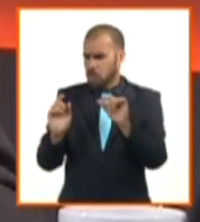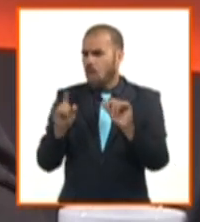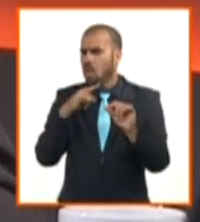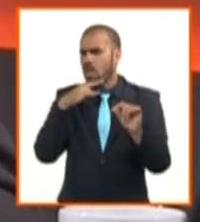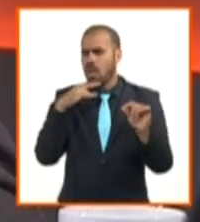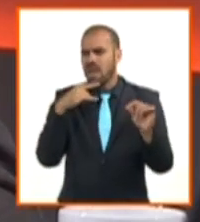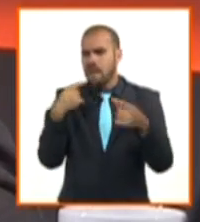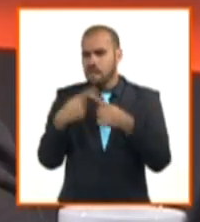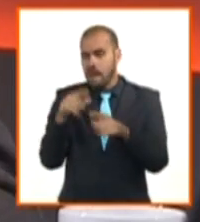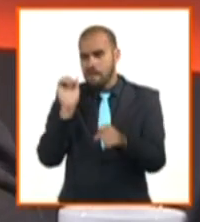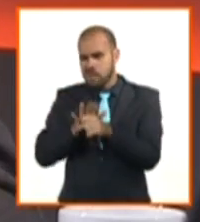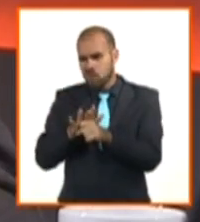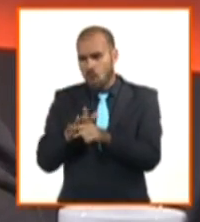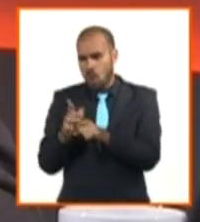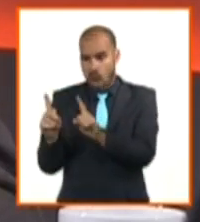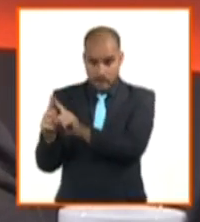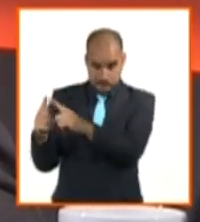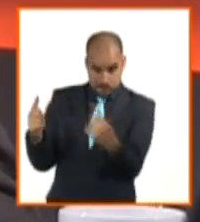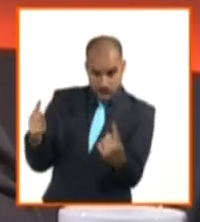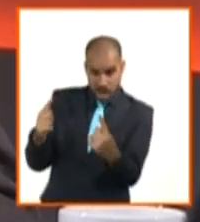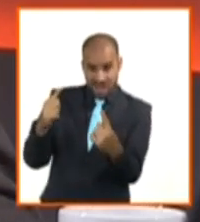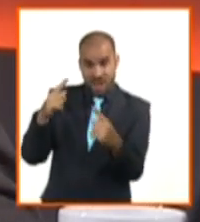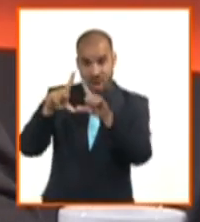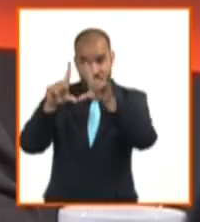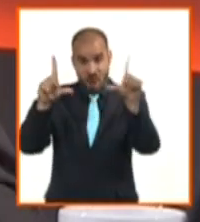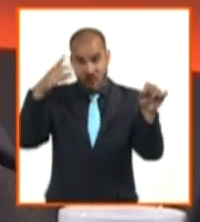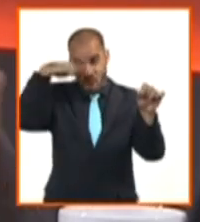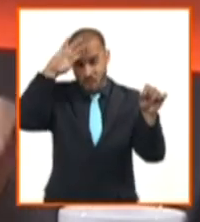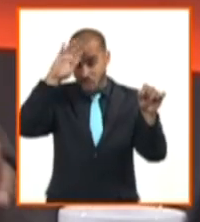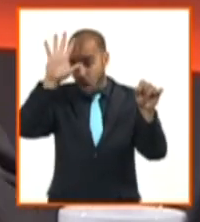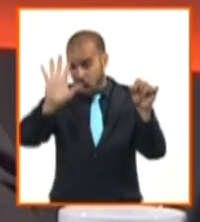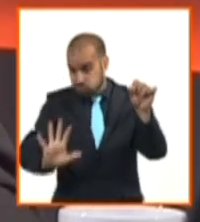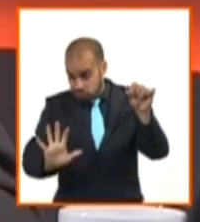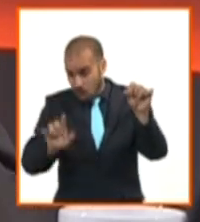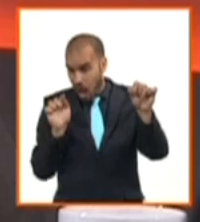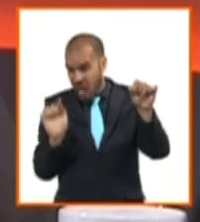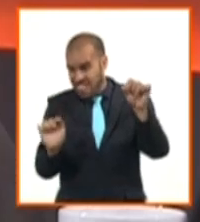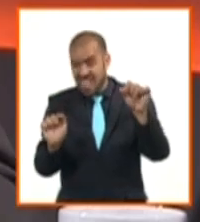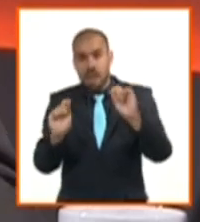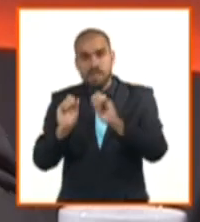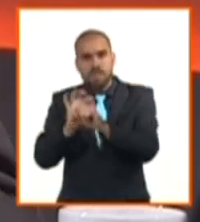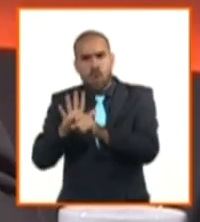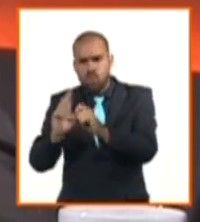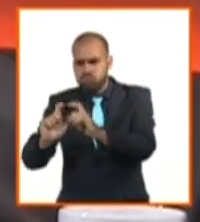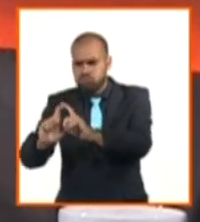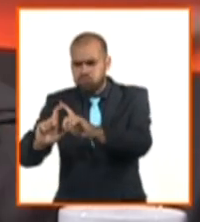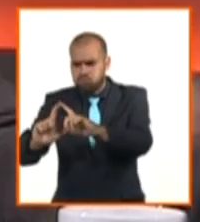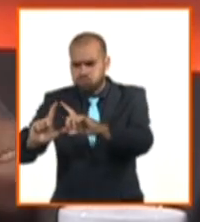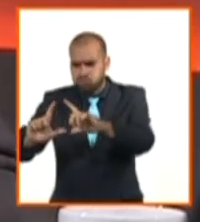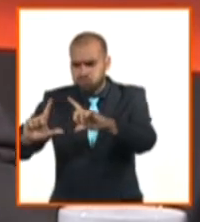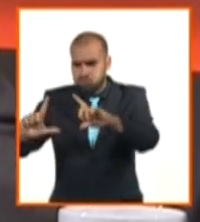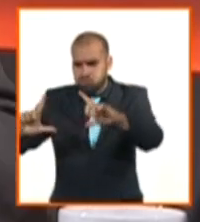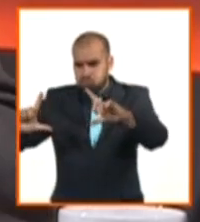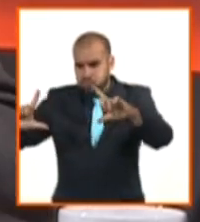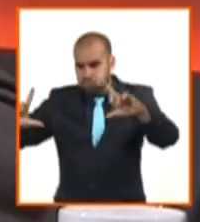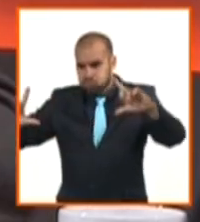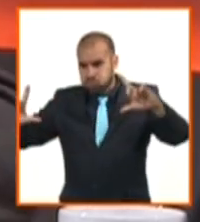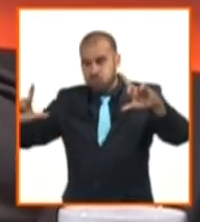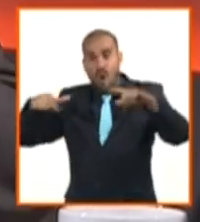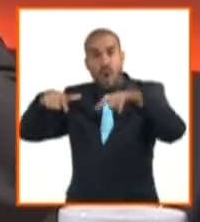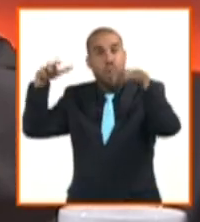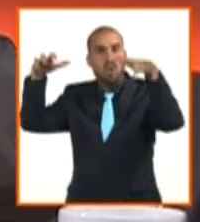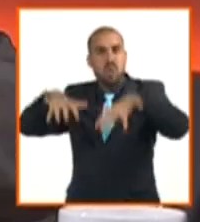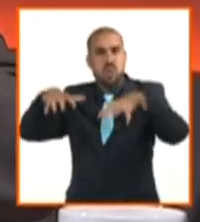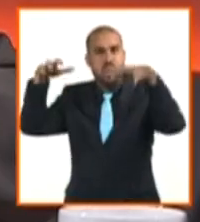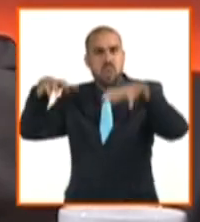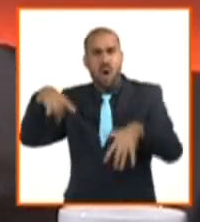de que el potencial era de lluvia la lluvia era el peligro de la lluvia pero eso empezamos a letal olvídense de esto no importa si hay ahí